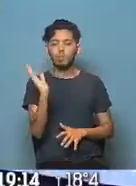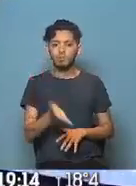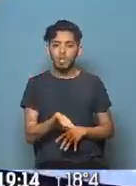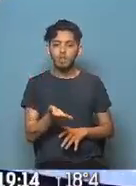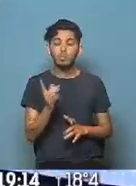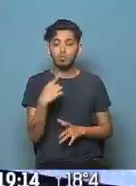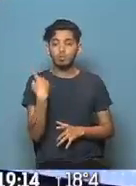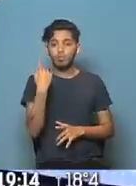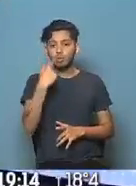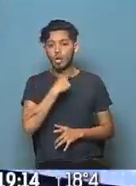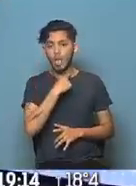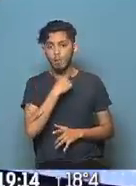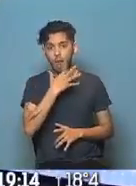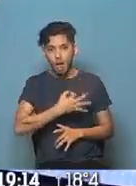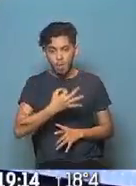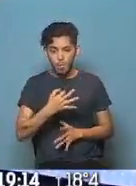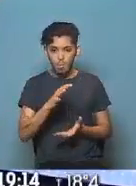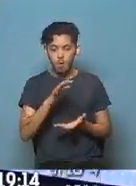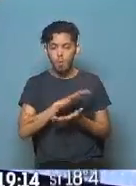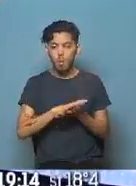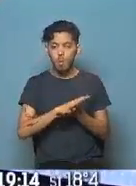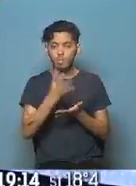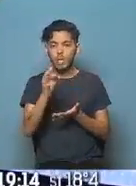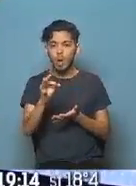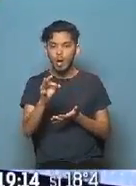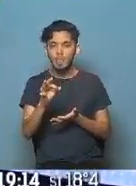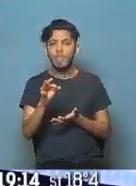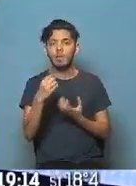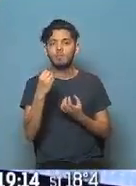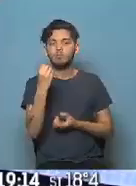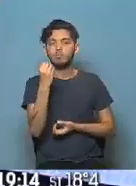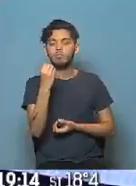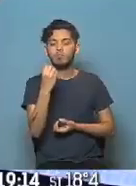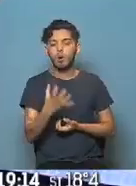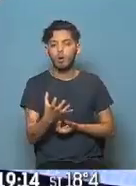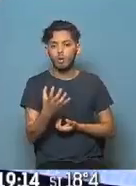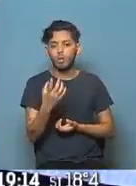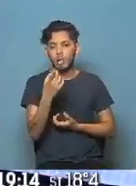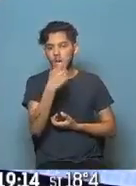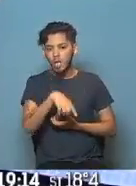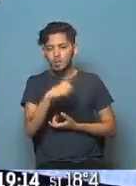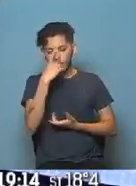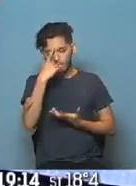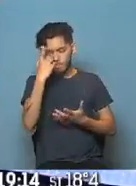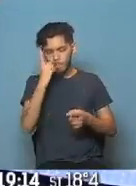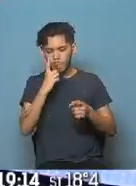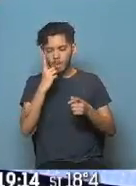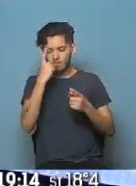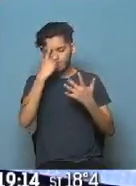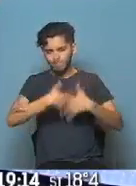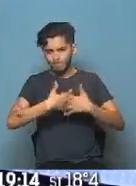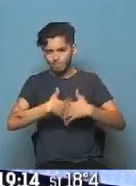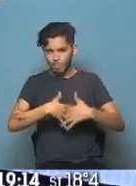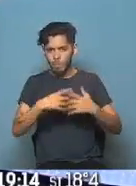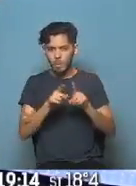25%. Nosotros creemos que en realidad ponen un tipo de cambio de 40 porque lo que están estimando es que el peso de los